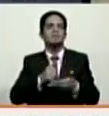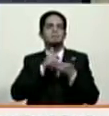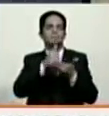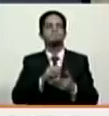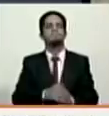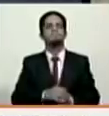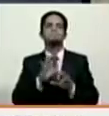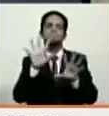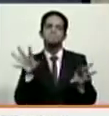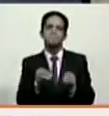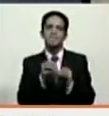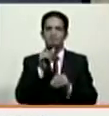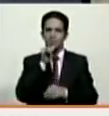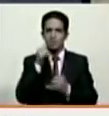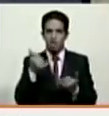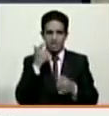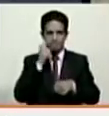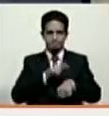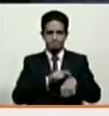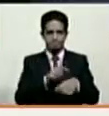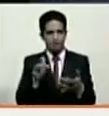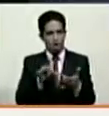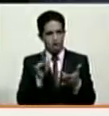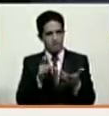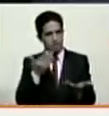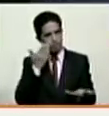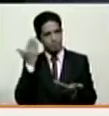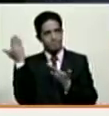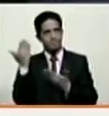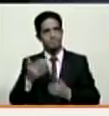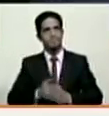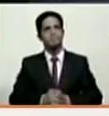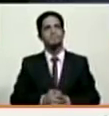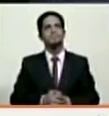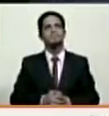información que aportamos a esta hora y con ella devuelvo el contacto al estudio de Venezolana de Televisión. Adelante.